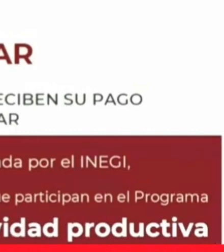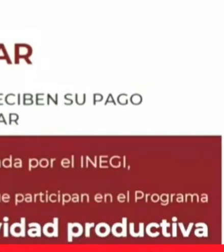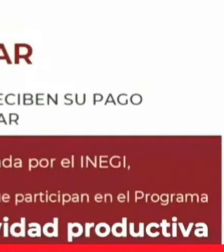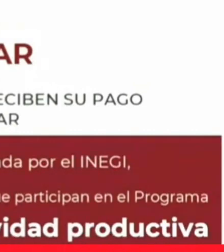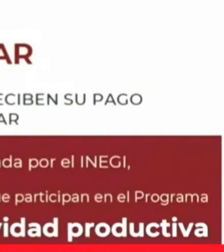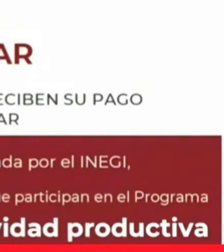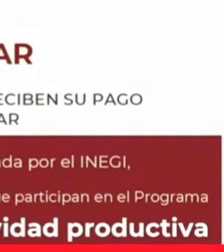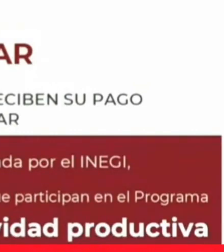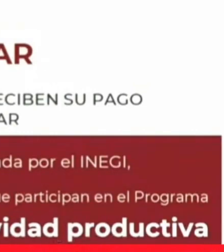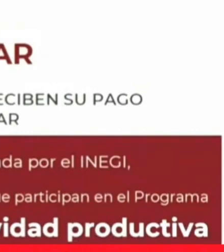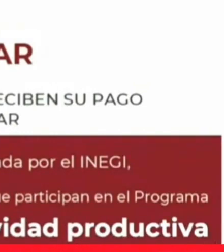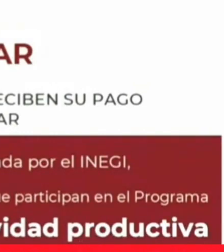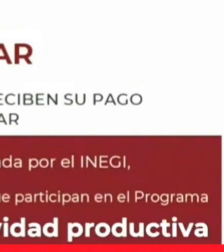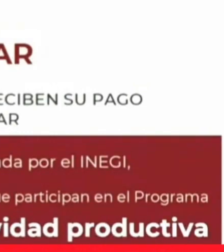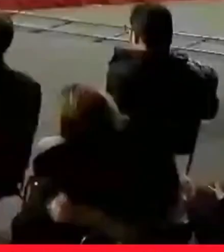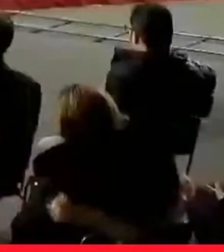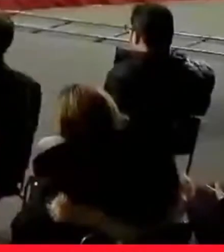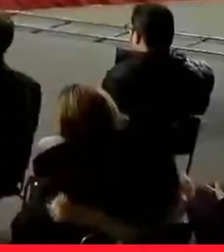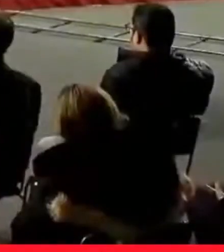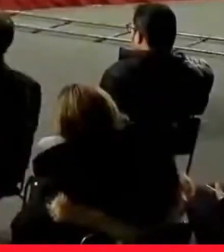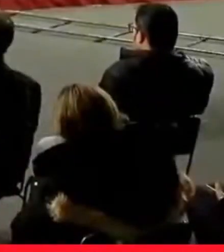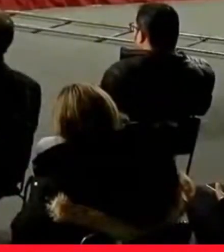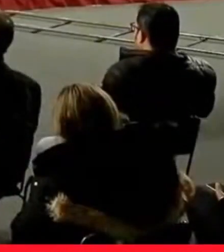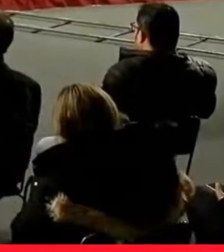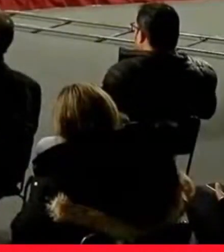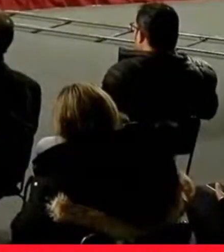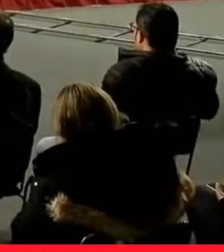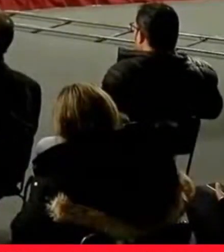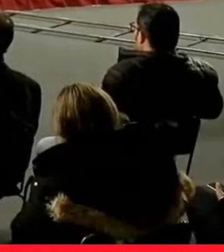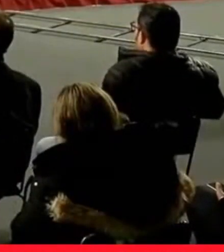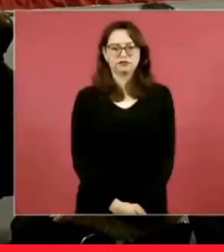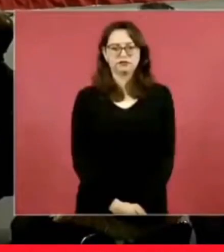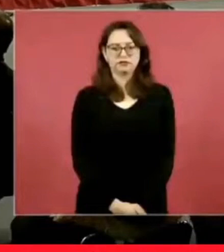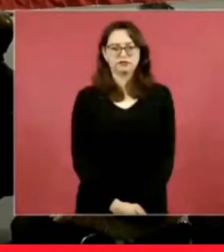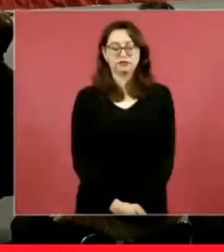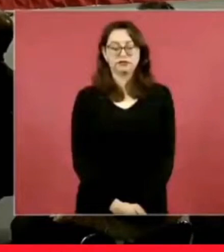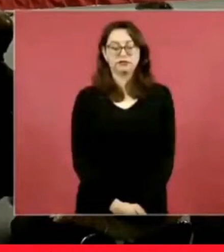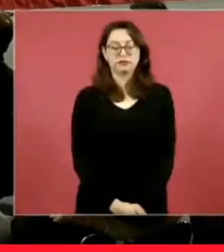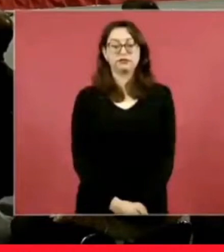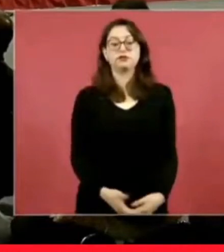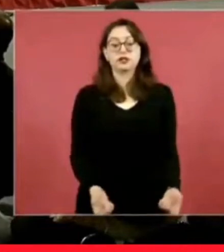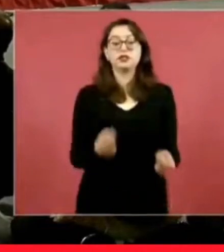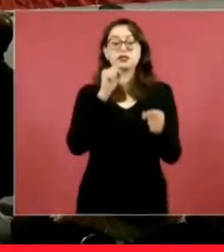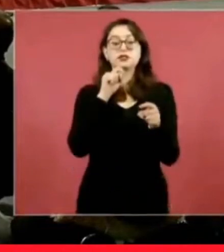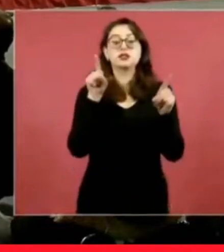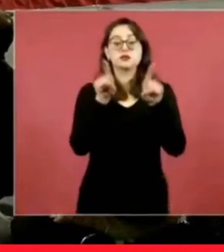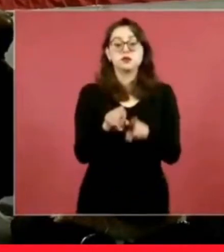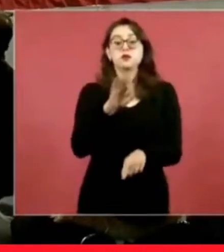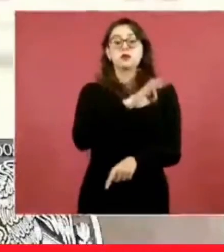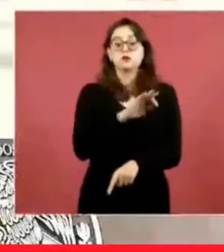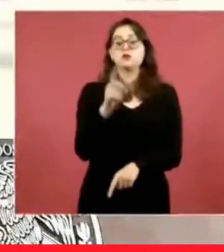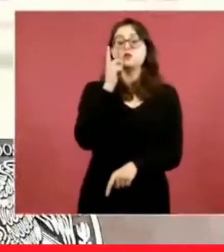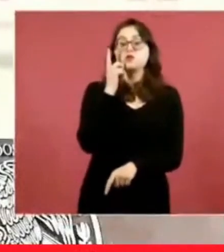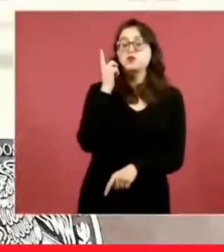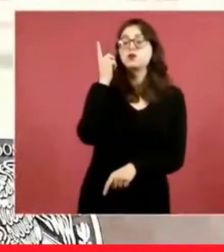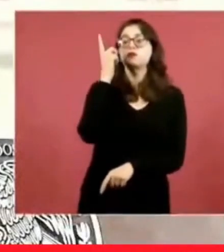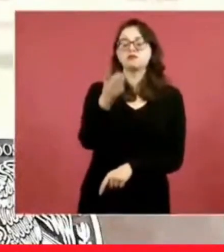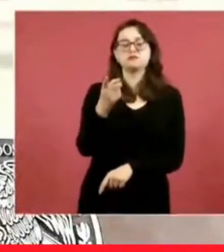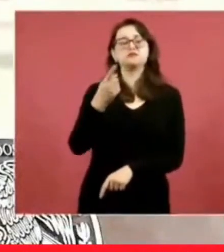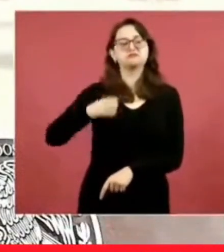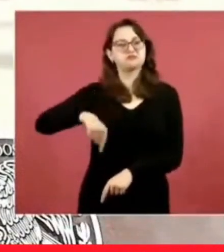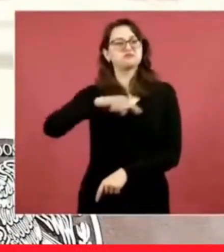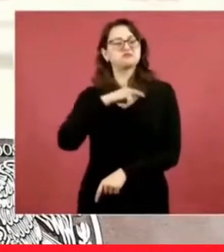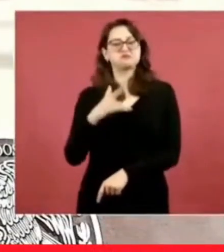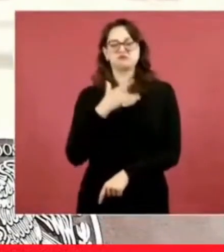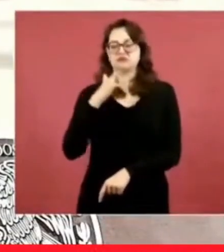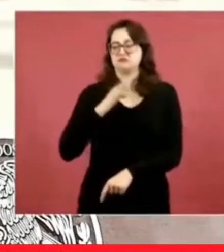podemos compartir, que nos da mucho orgullo, que tal como lo reflejan los datos de la encuesta nacional de ingreso y gasto en los hogares del